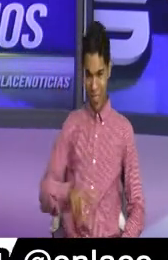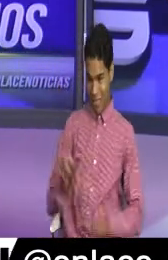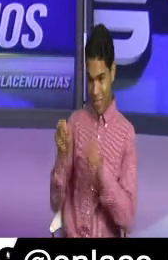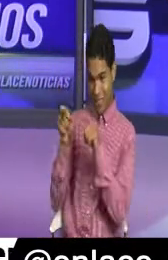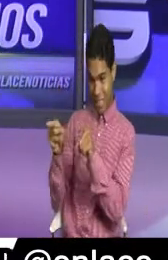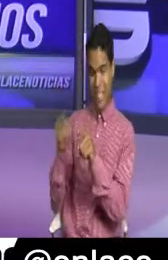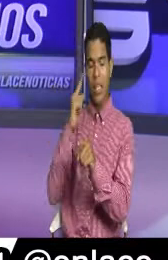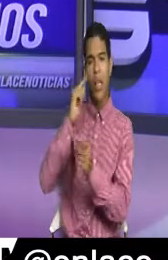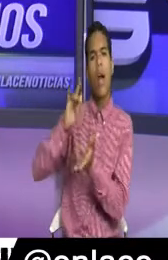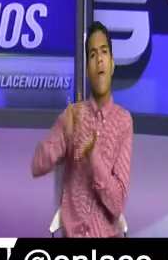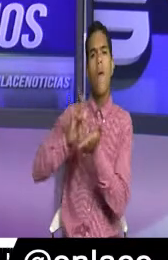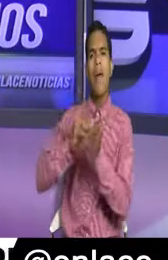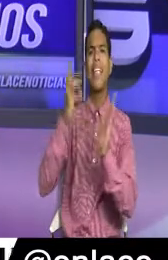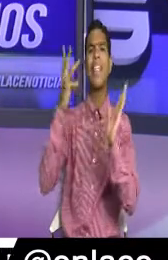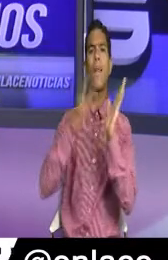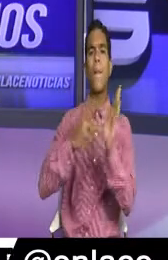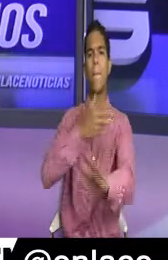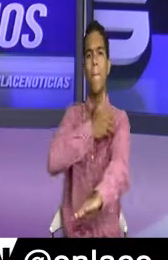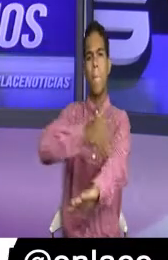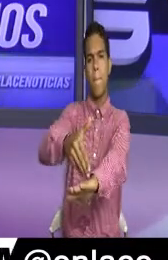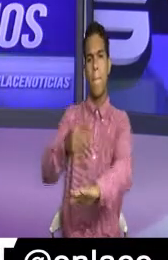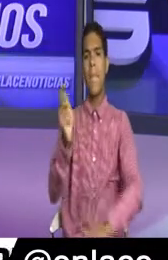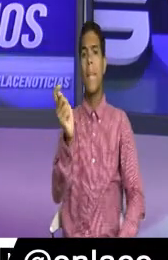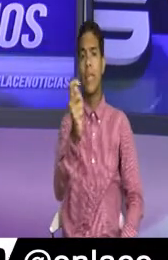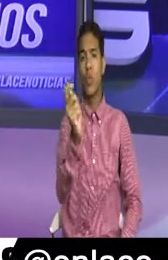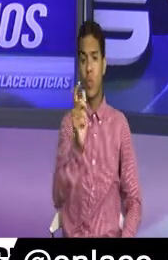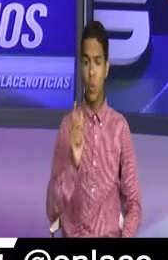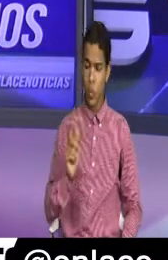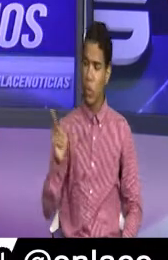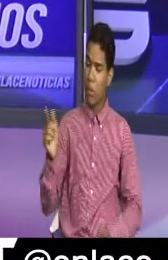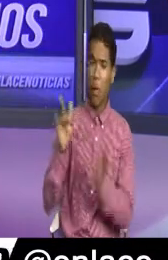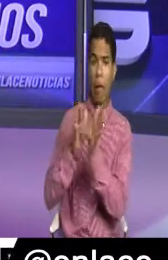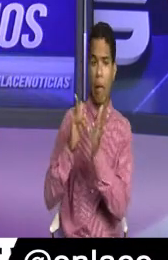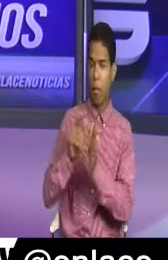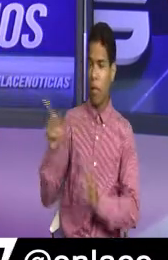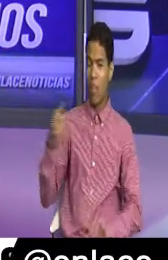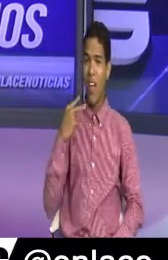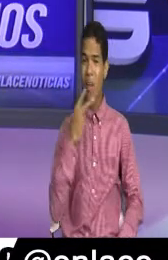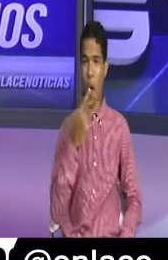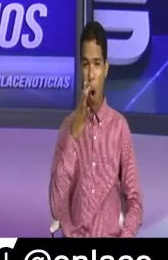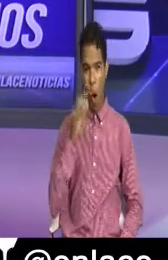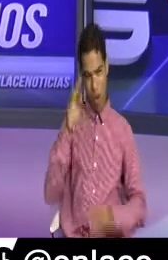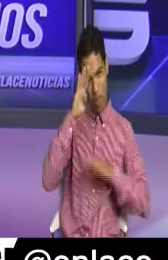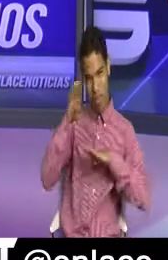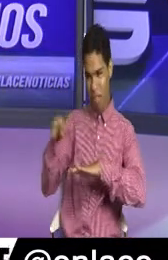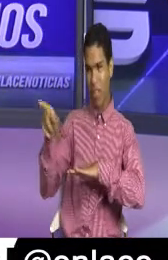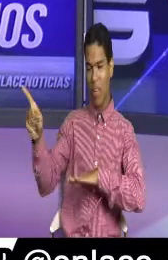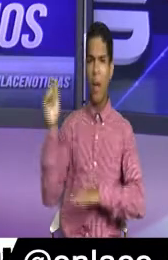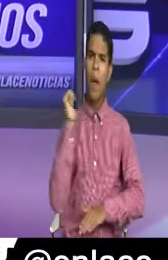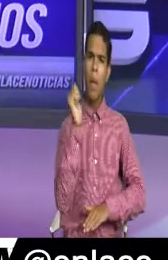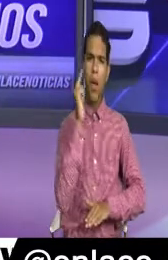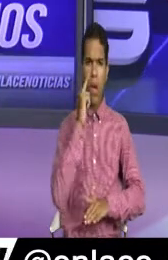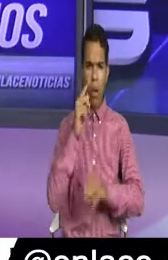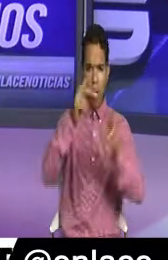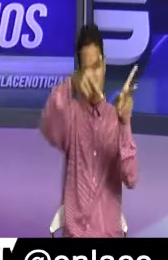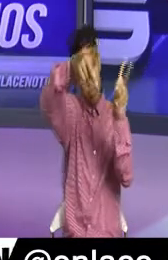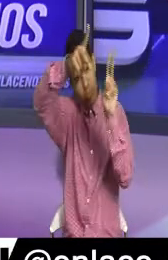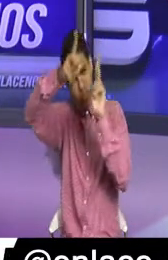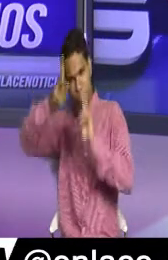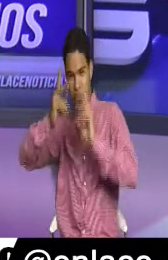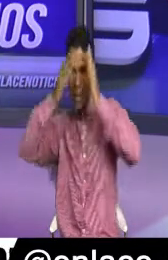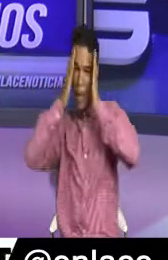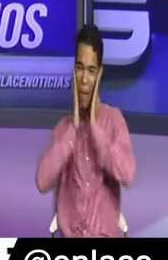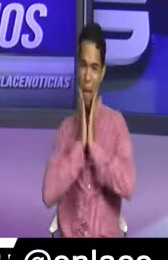adeuda más de 3.000 millones de pesos. Su vocero asegura que son ellos los que han adelantado la obra del intercambiador de la Virgen en la Gran Vía